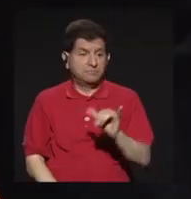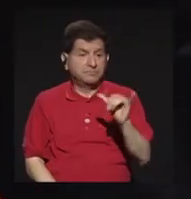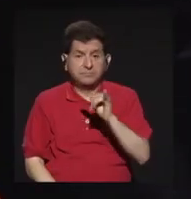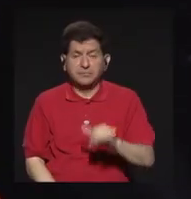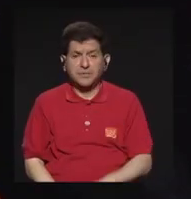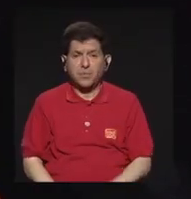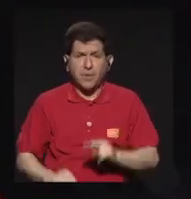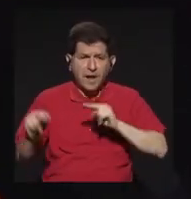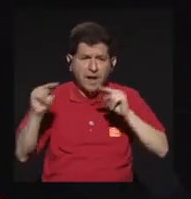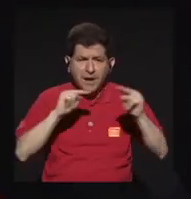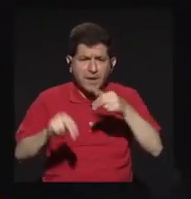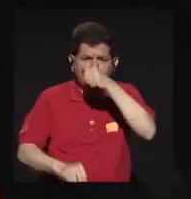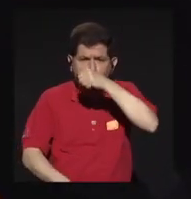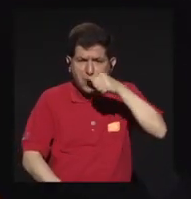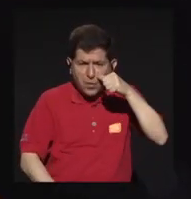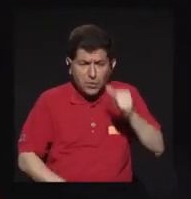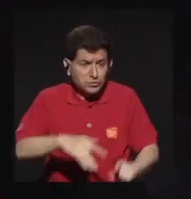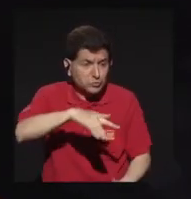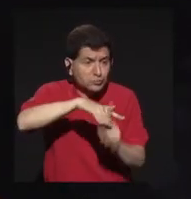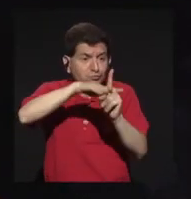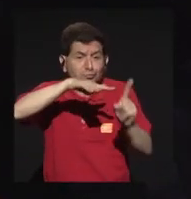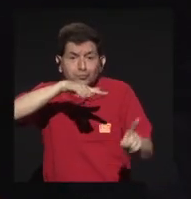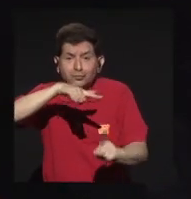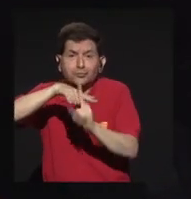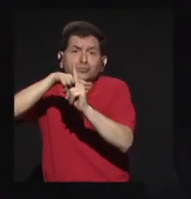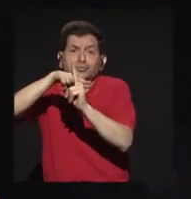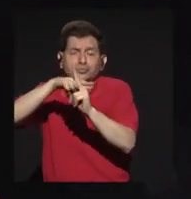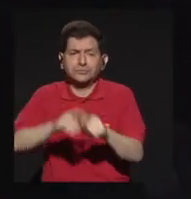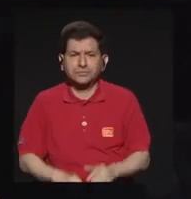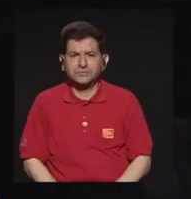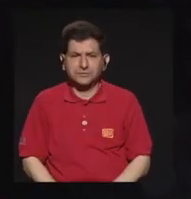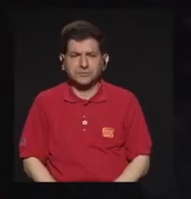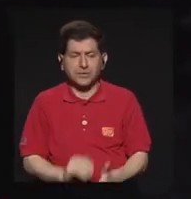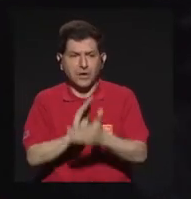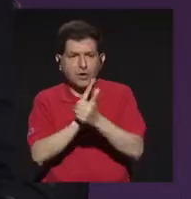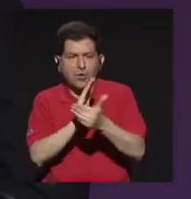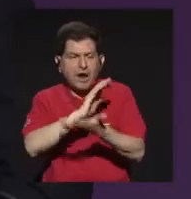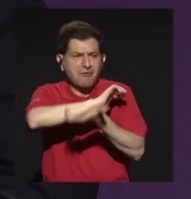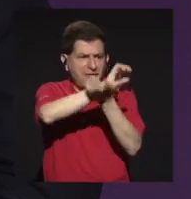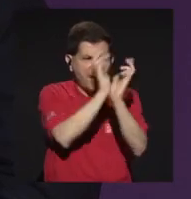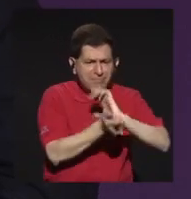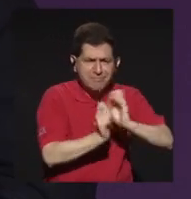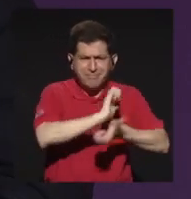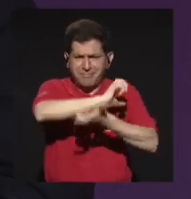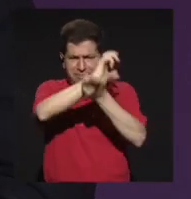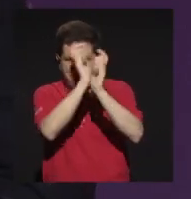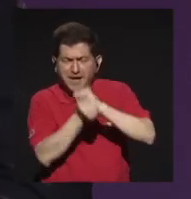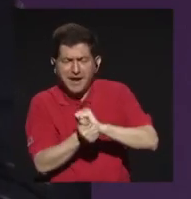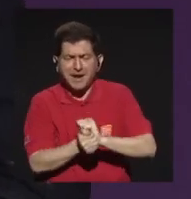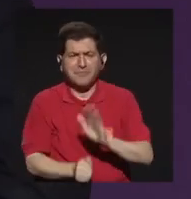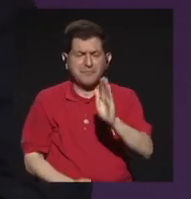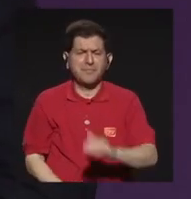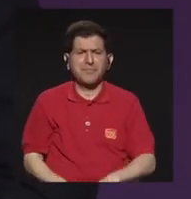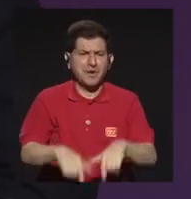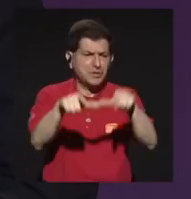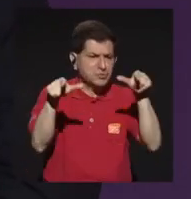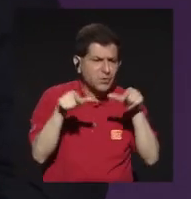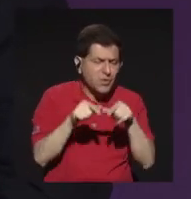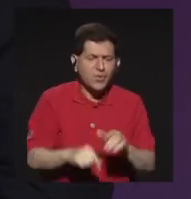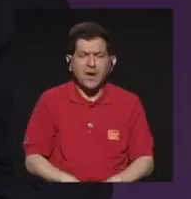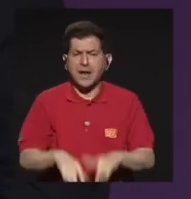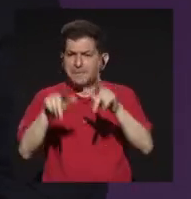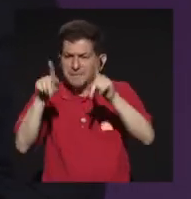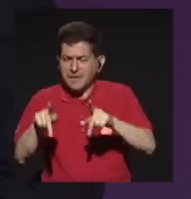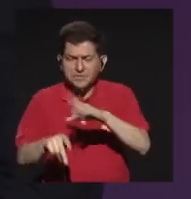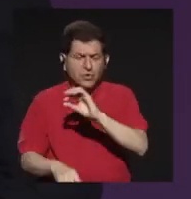tráfico de drogas florecientes con habilidades de cambiarse su cara a su lugar su modo de